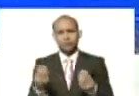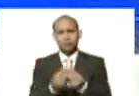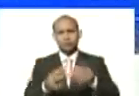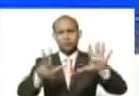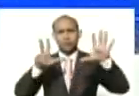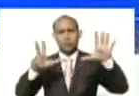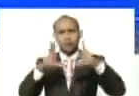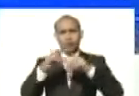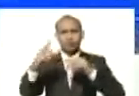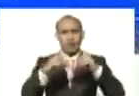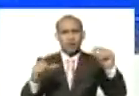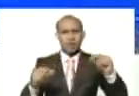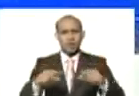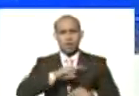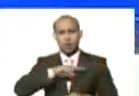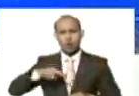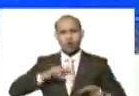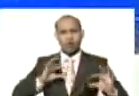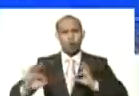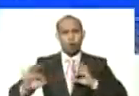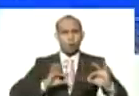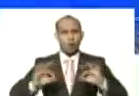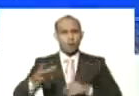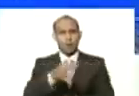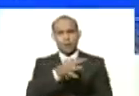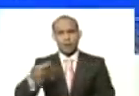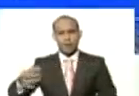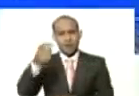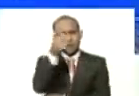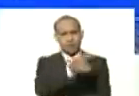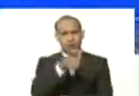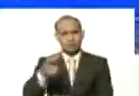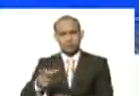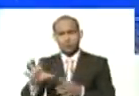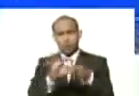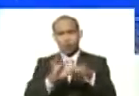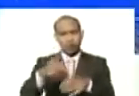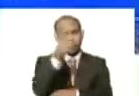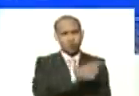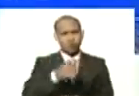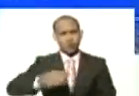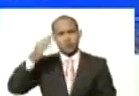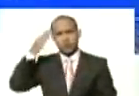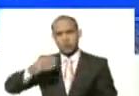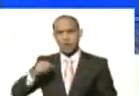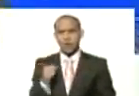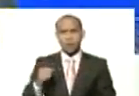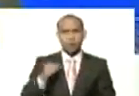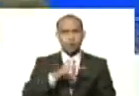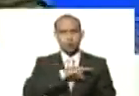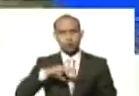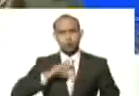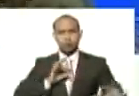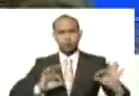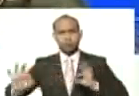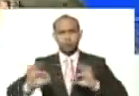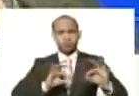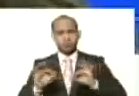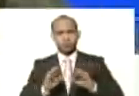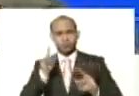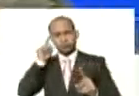estrella nos preparamos. En perfecta unión cívico-militar-policial, nos preparamos para ir a